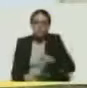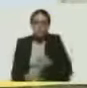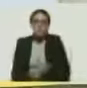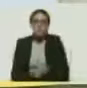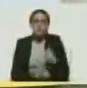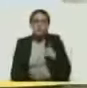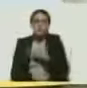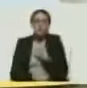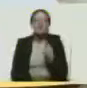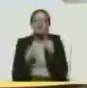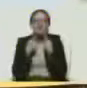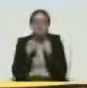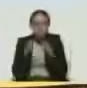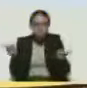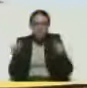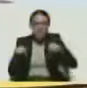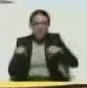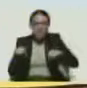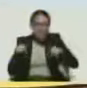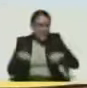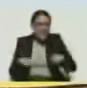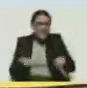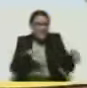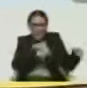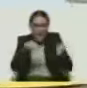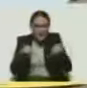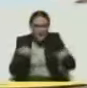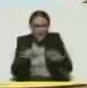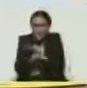Quiero hacerlo desde aquí, de Simón Plana, del Maizal.